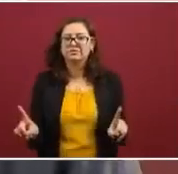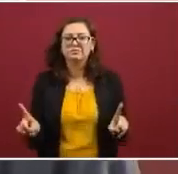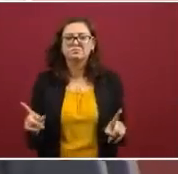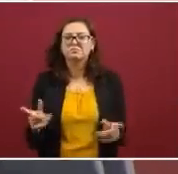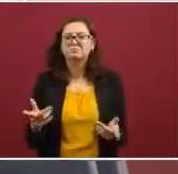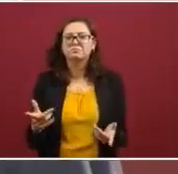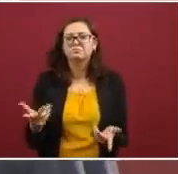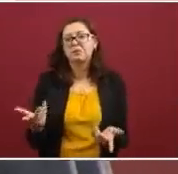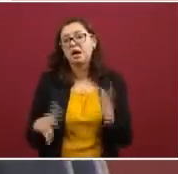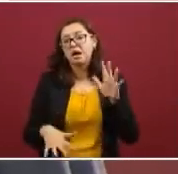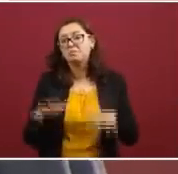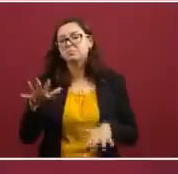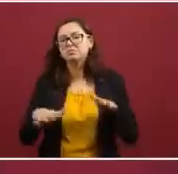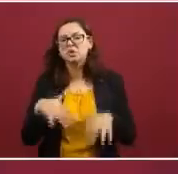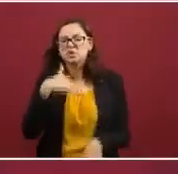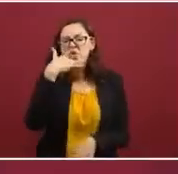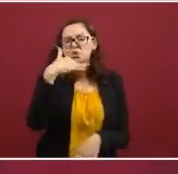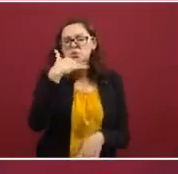resulta fundamental.